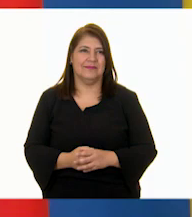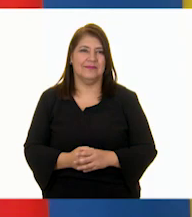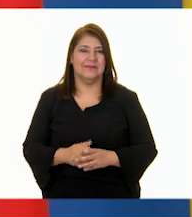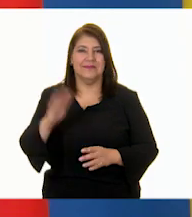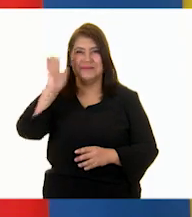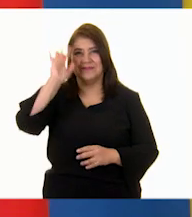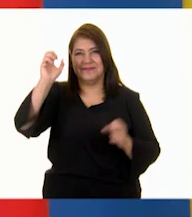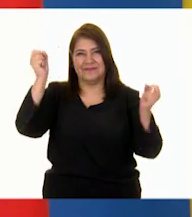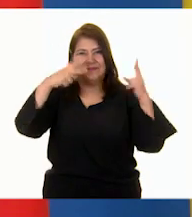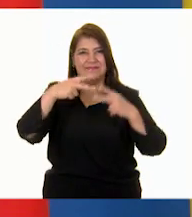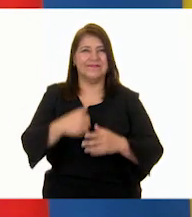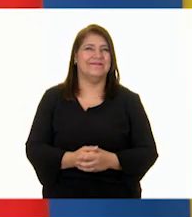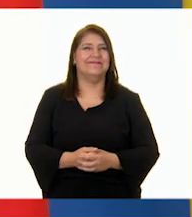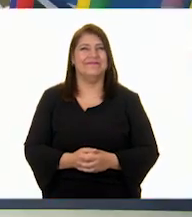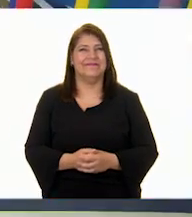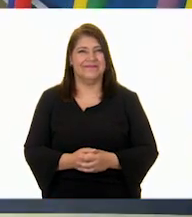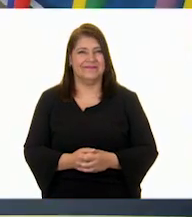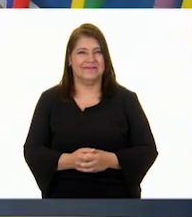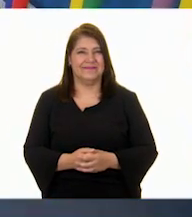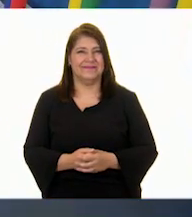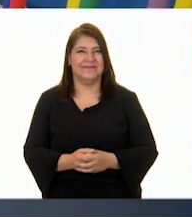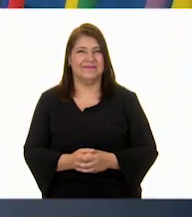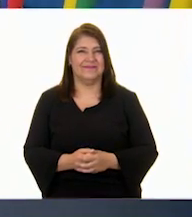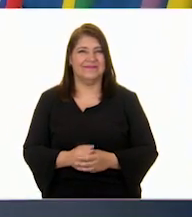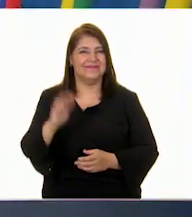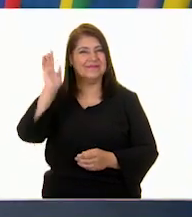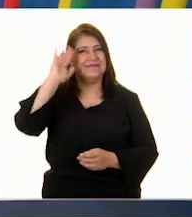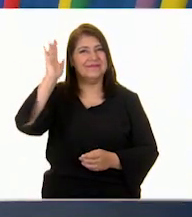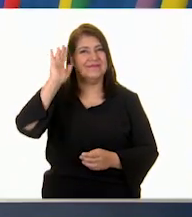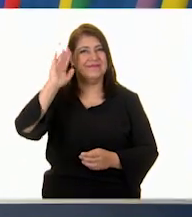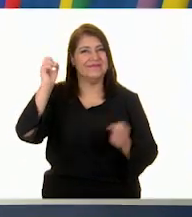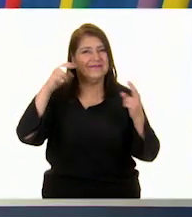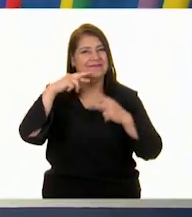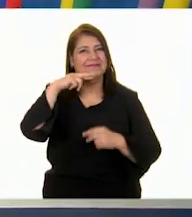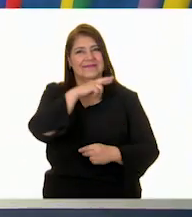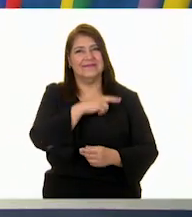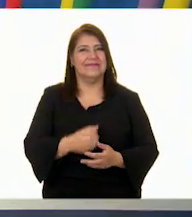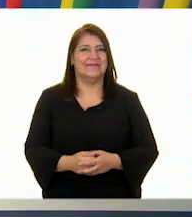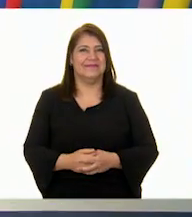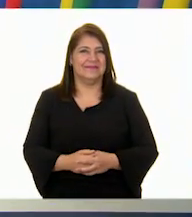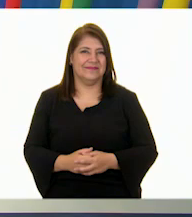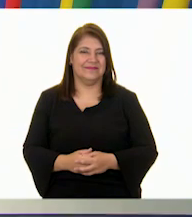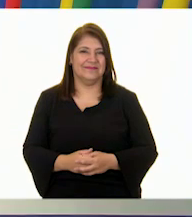aprendeencasa.cep.gov.mx. Nos vemos. Hasta la próxima. Sí.